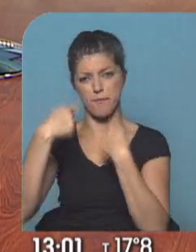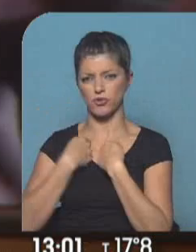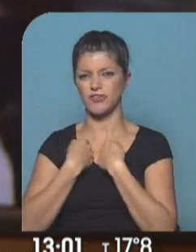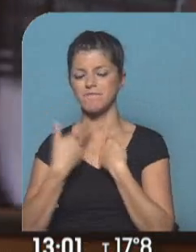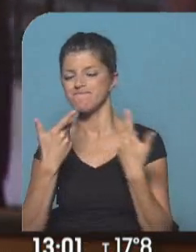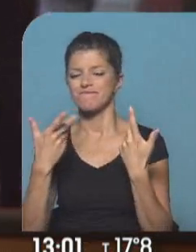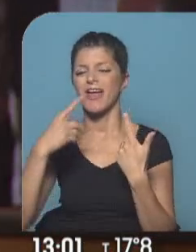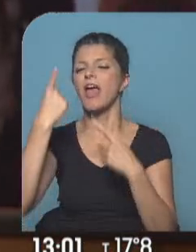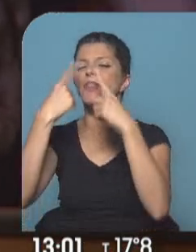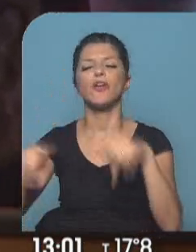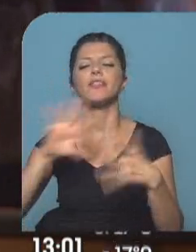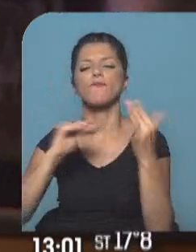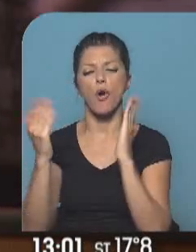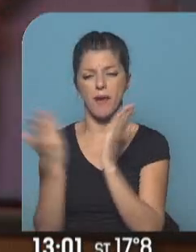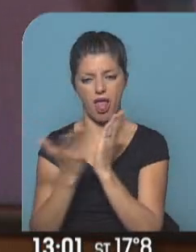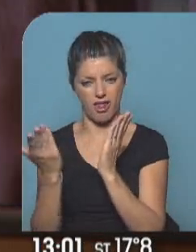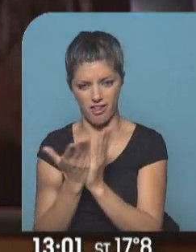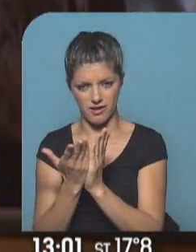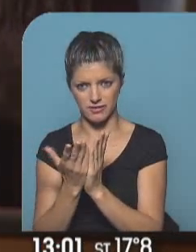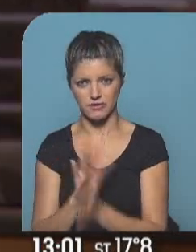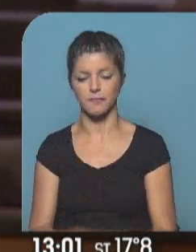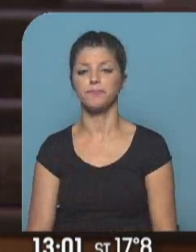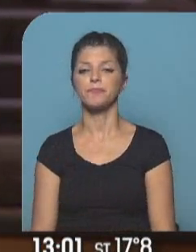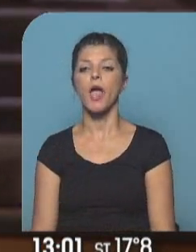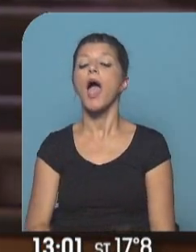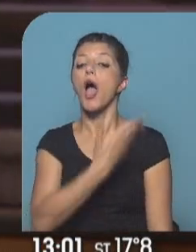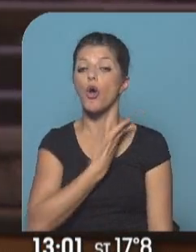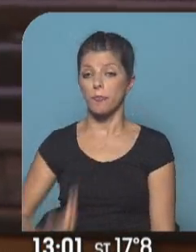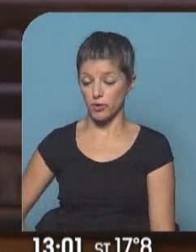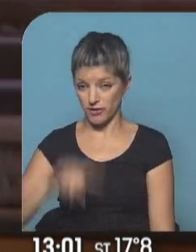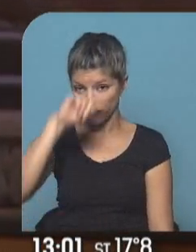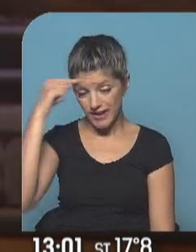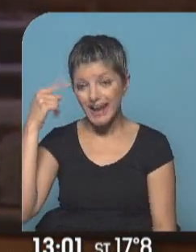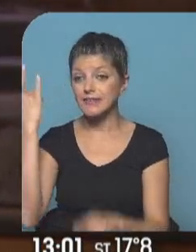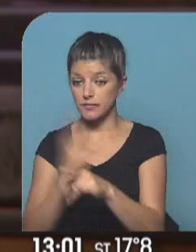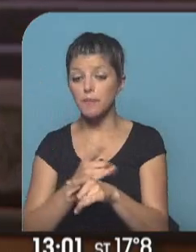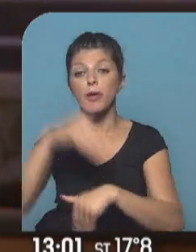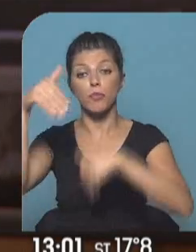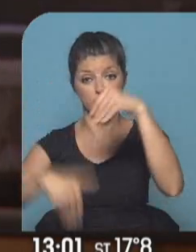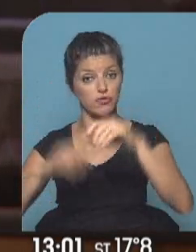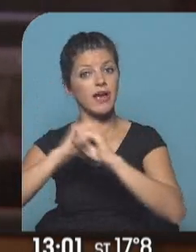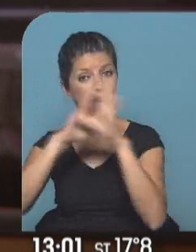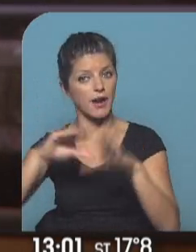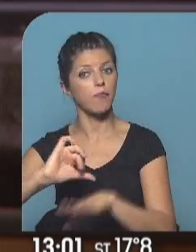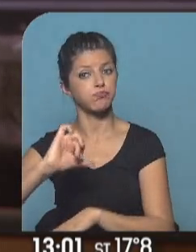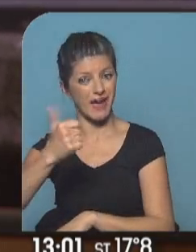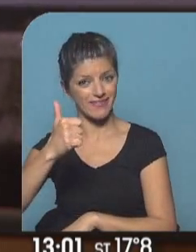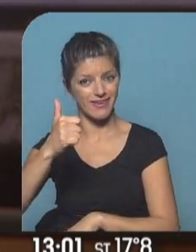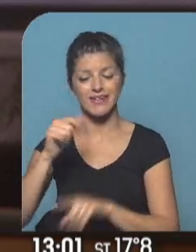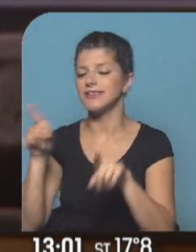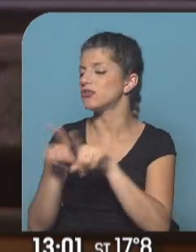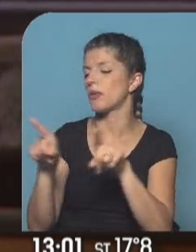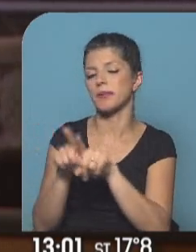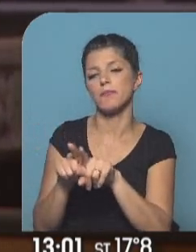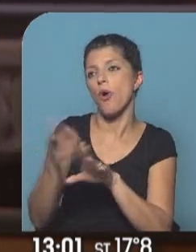debate, pero los gobiernos nacional populares siempre se legitiman ganando elecciones limpias. Y eso es lo que cambió, me parece,